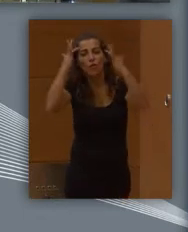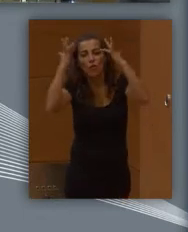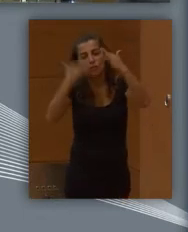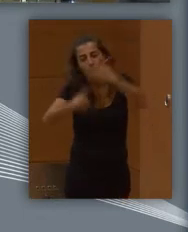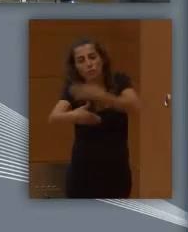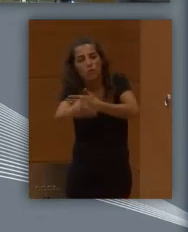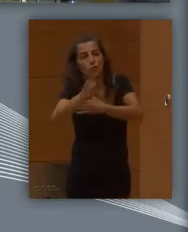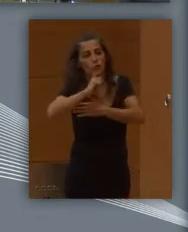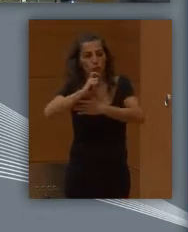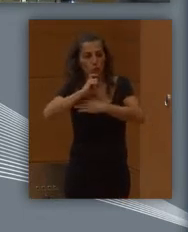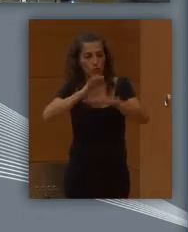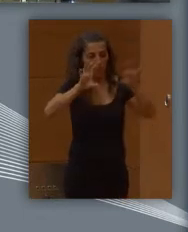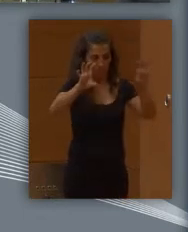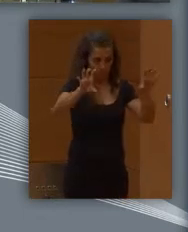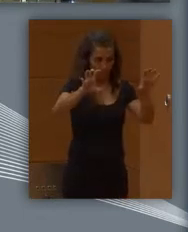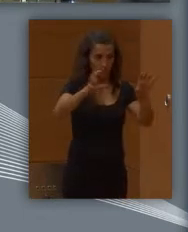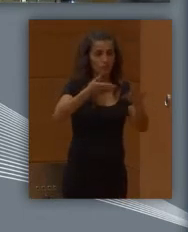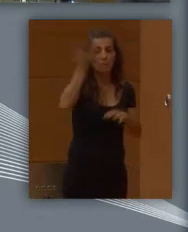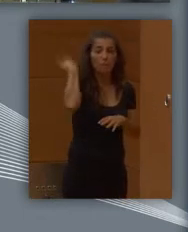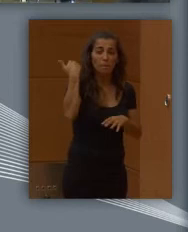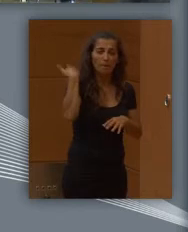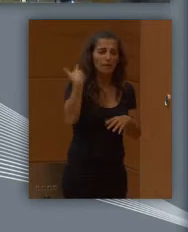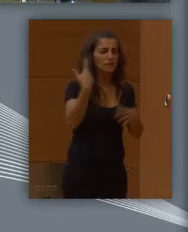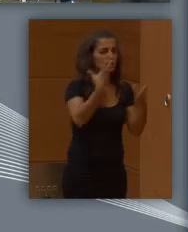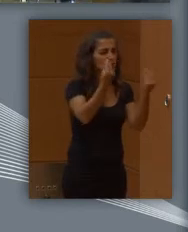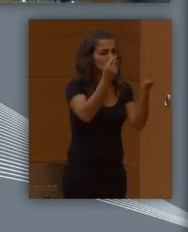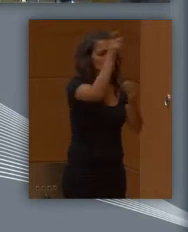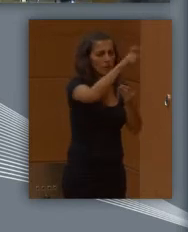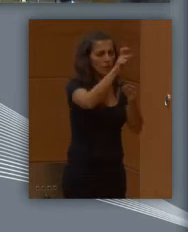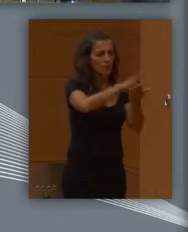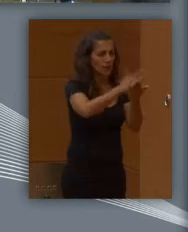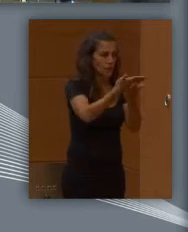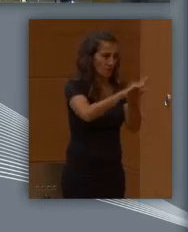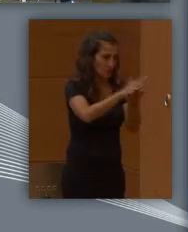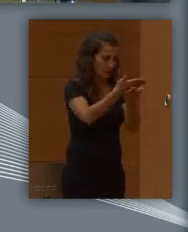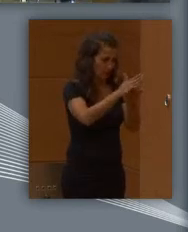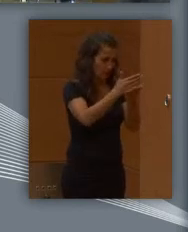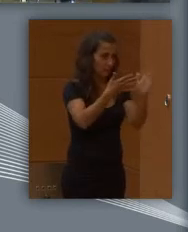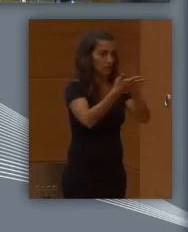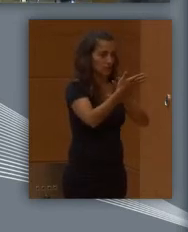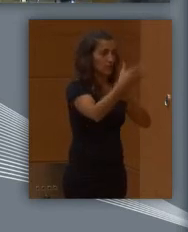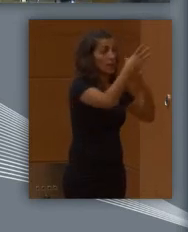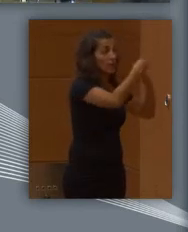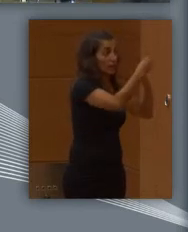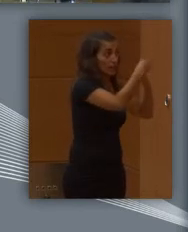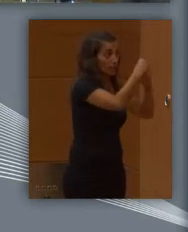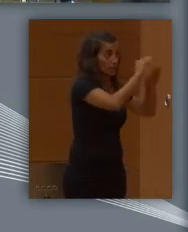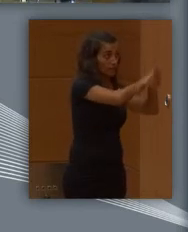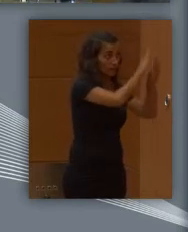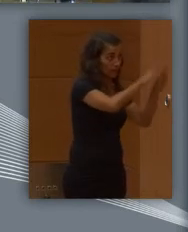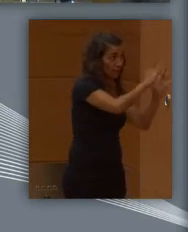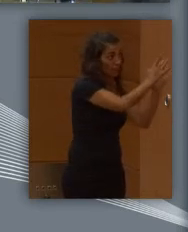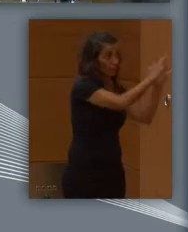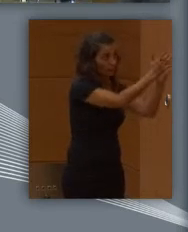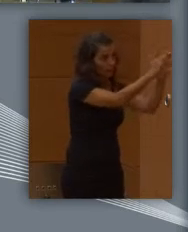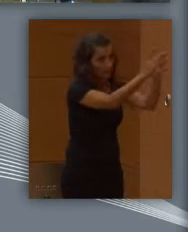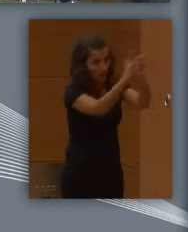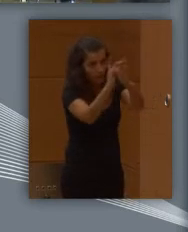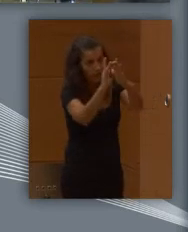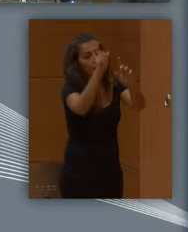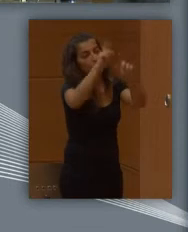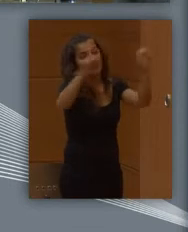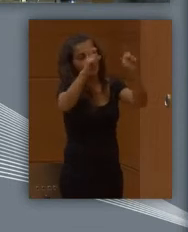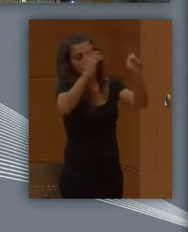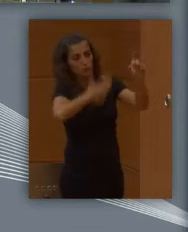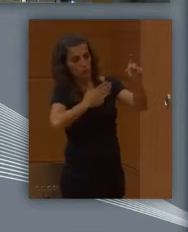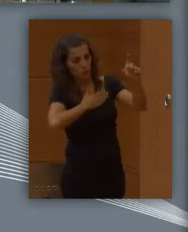había un montón de intermediarios que mediaban entre lo que era el cliente final y Renfe. Al final había unas máquinas ahí,